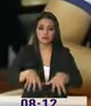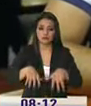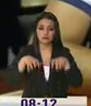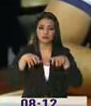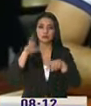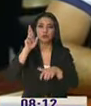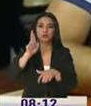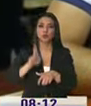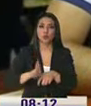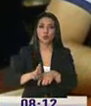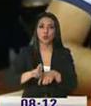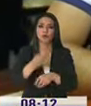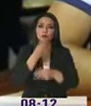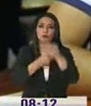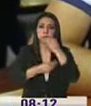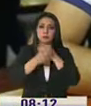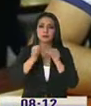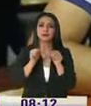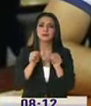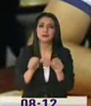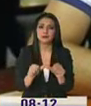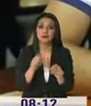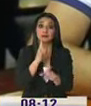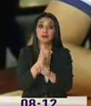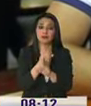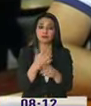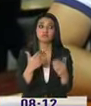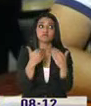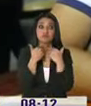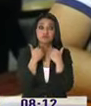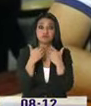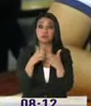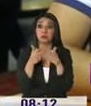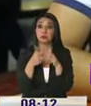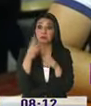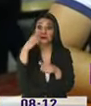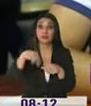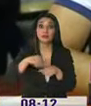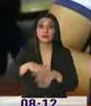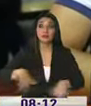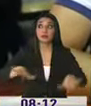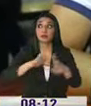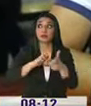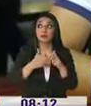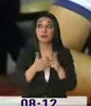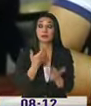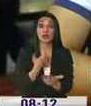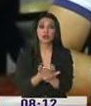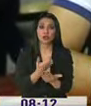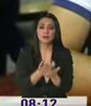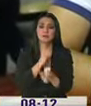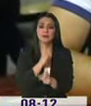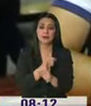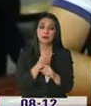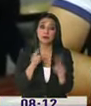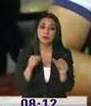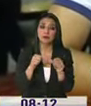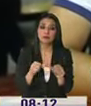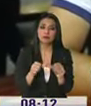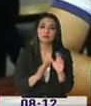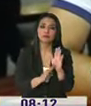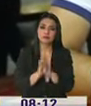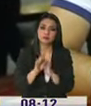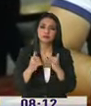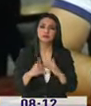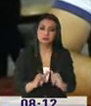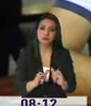Manteniendo nuestra plaza gastronómica a pesar de haber una crisis nacional, hemos mantenido estar a flote ya que los precios